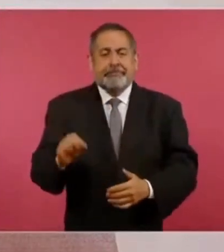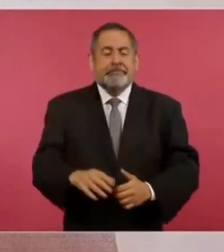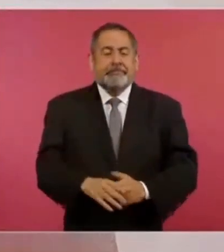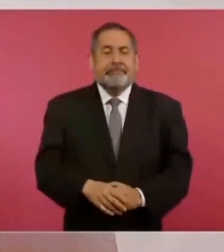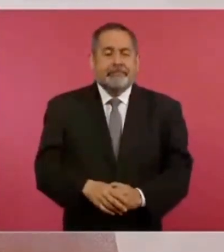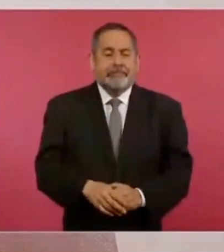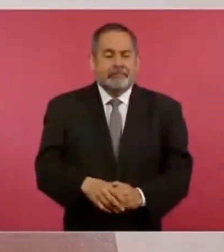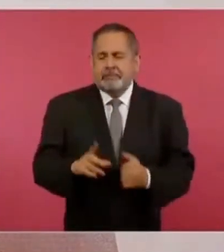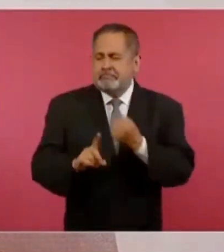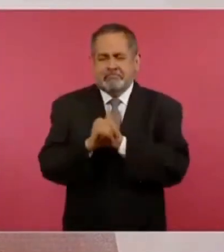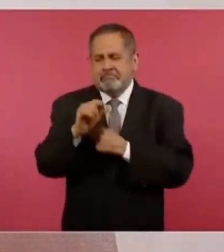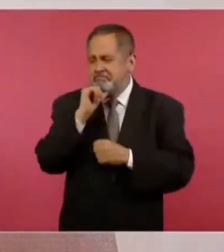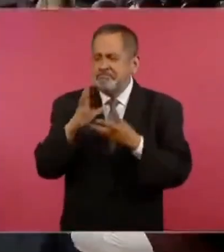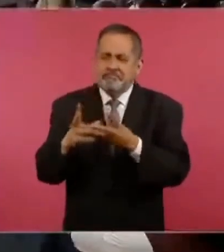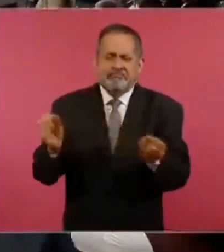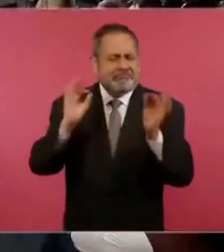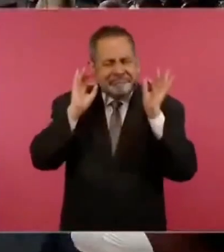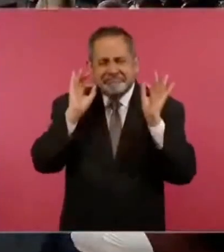sin problema.